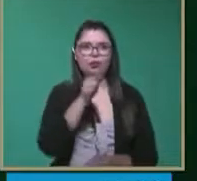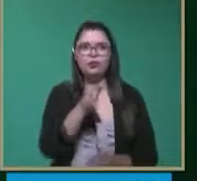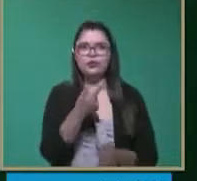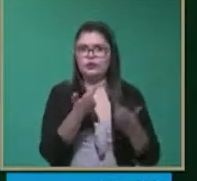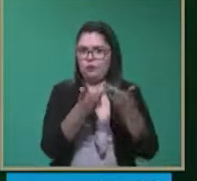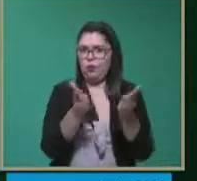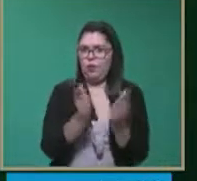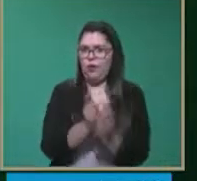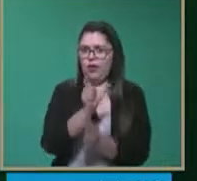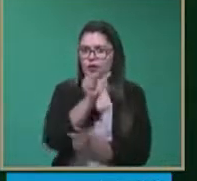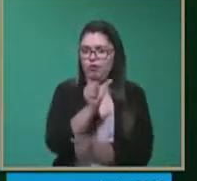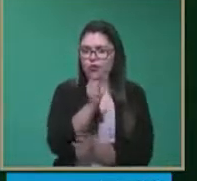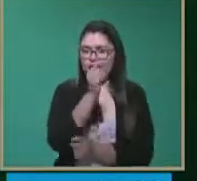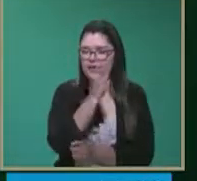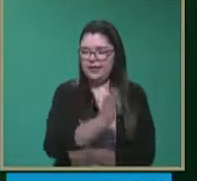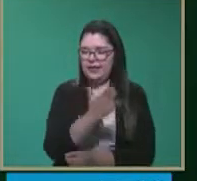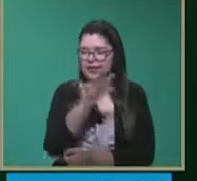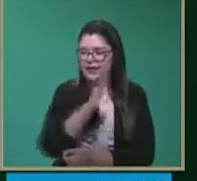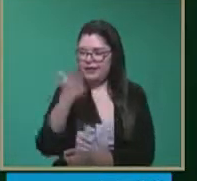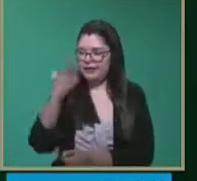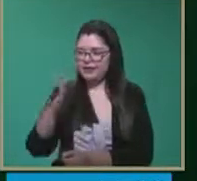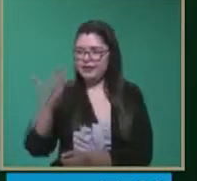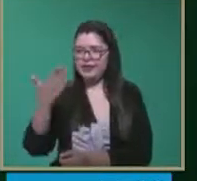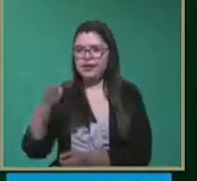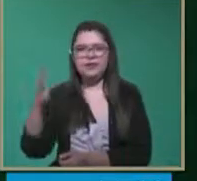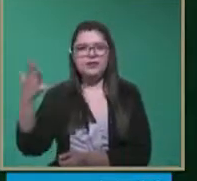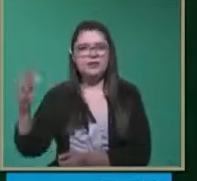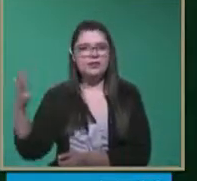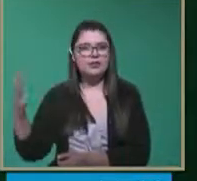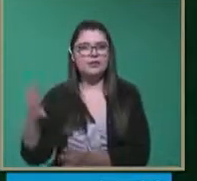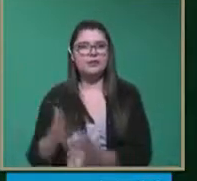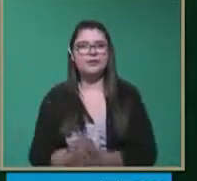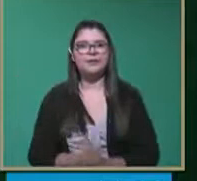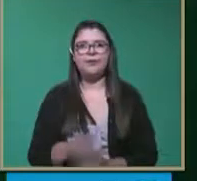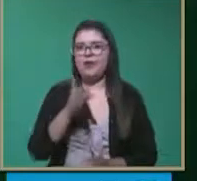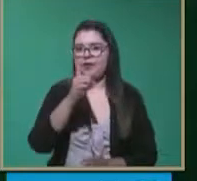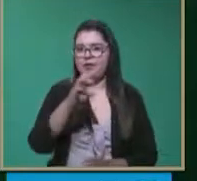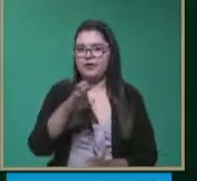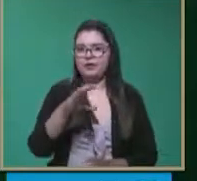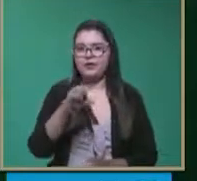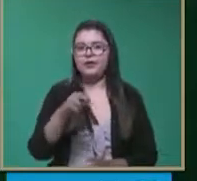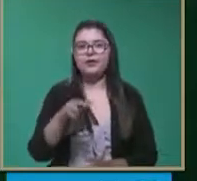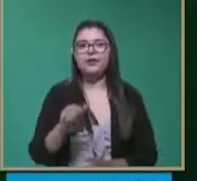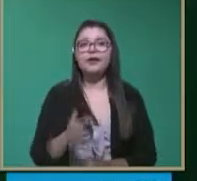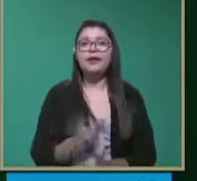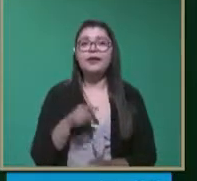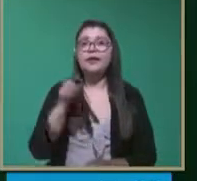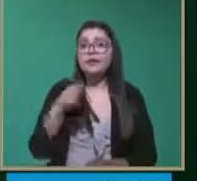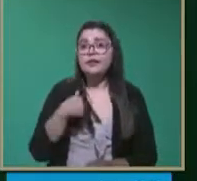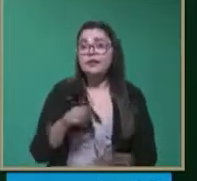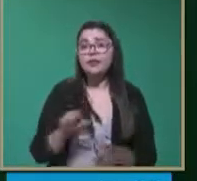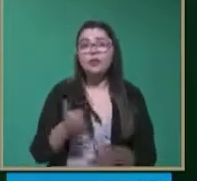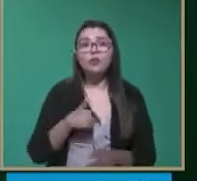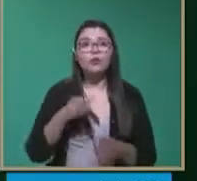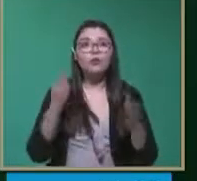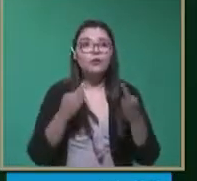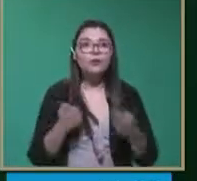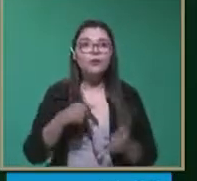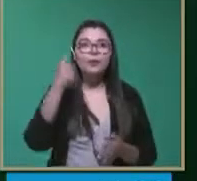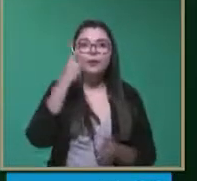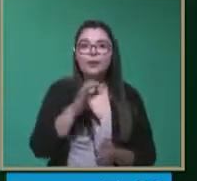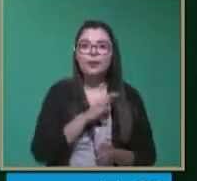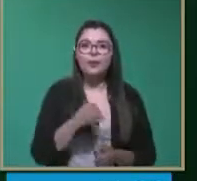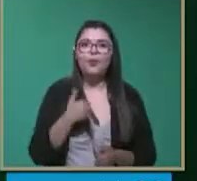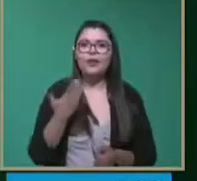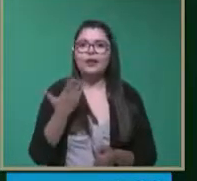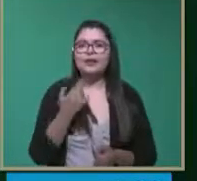10 para irnos más rápido, de decena por decena. Y esta es otra estrategia que les damos. Cuando hagamos este tipo de